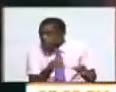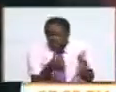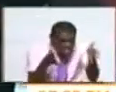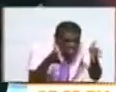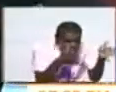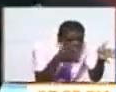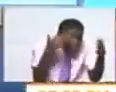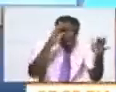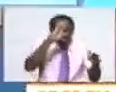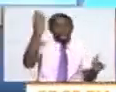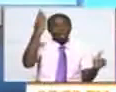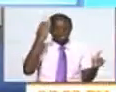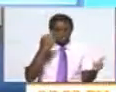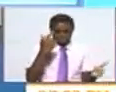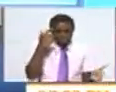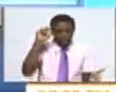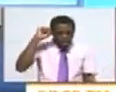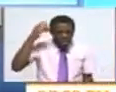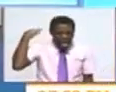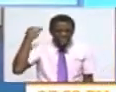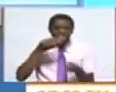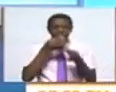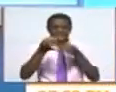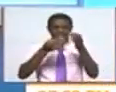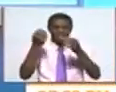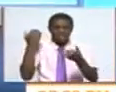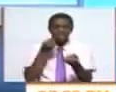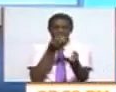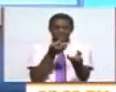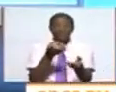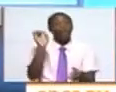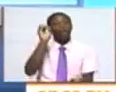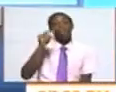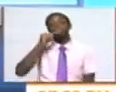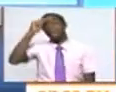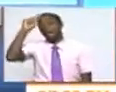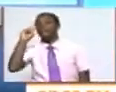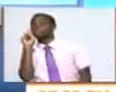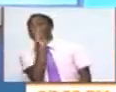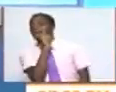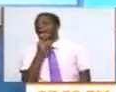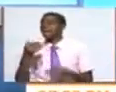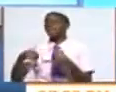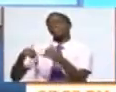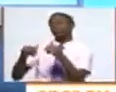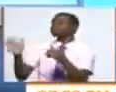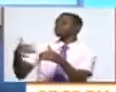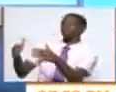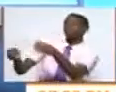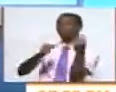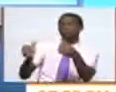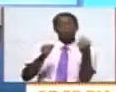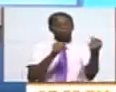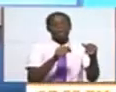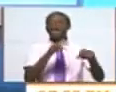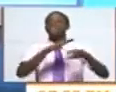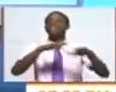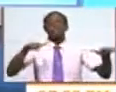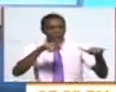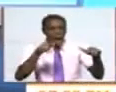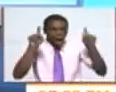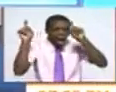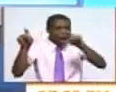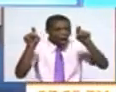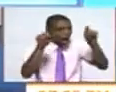que se le iba a quitar los niños a sus padres para armar ejércitos de niños? ¿Recuerdan?